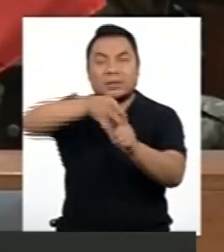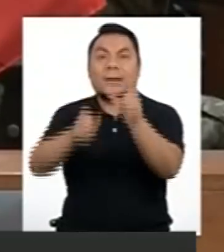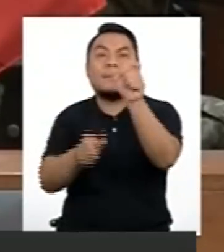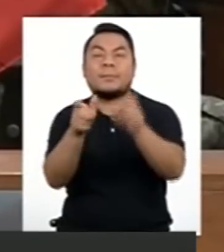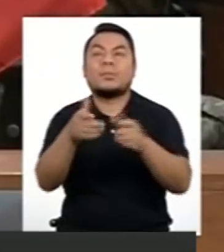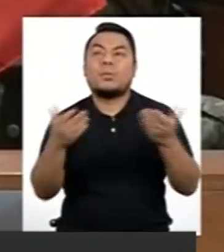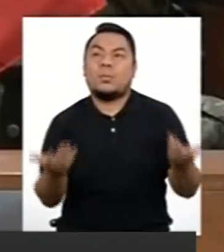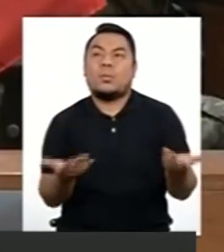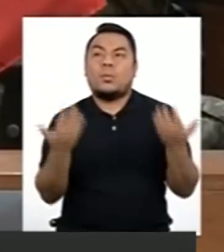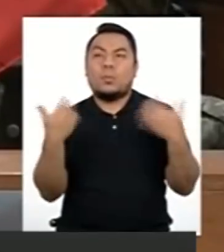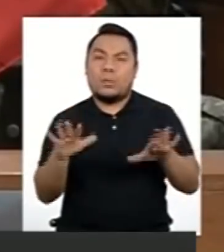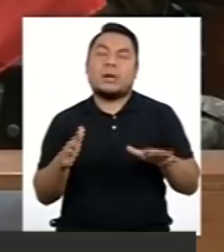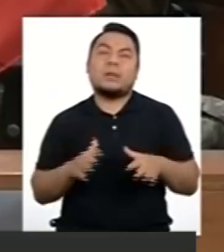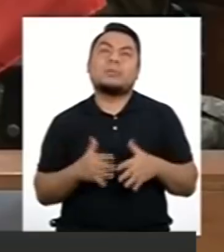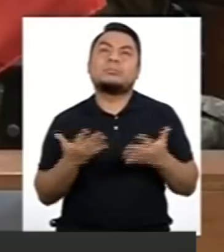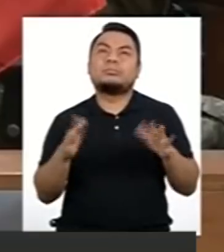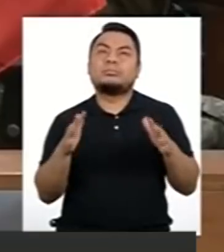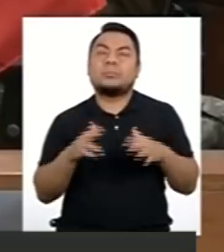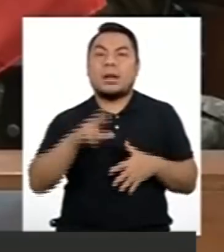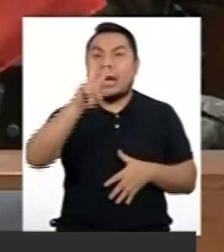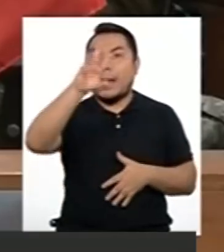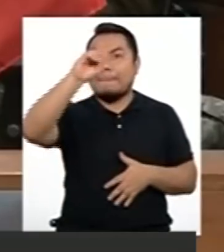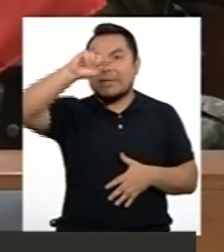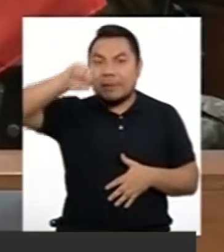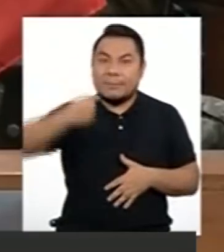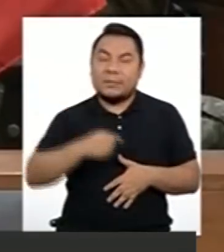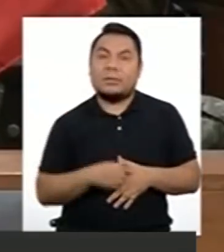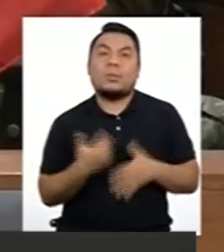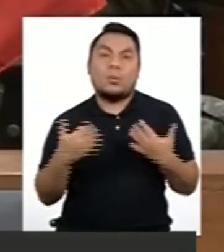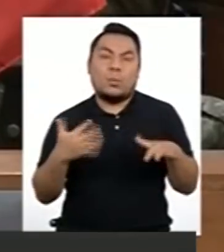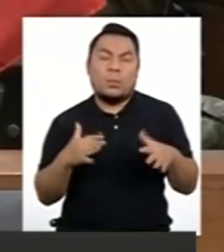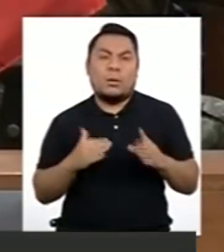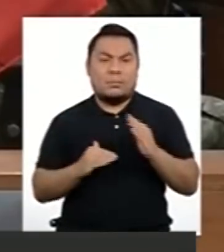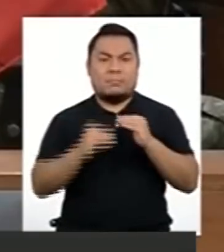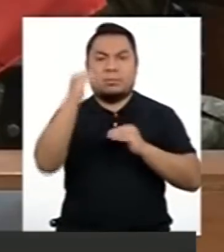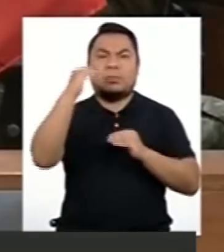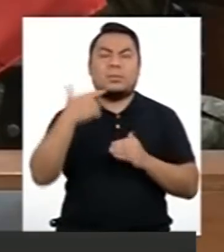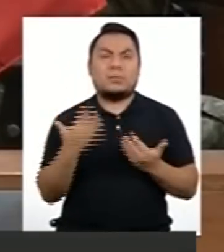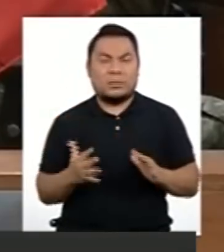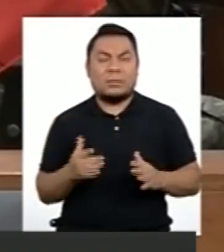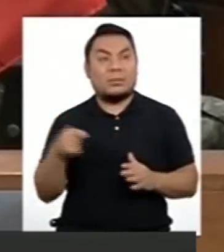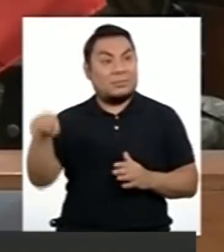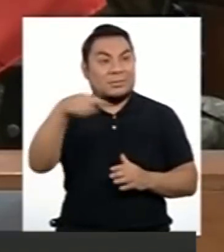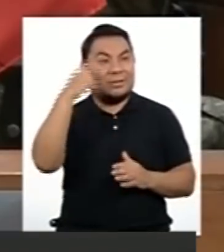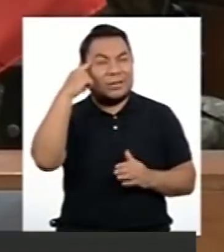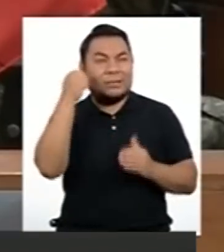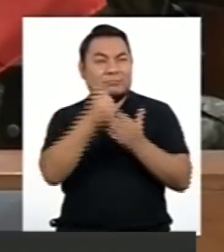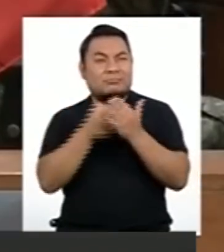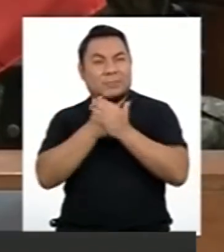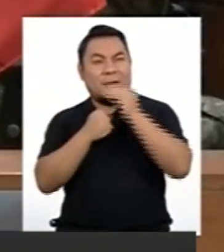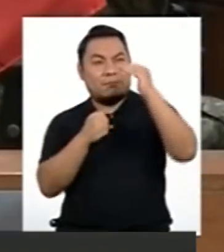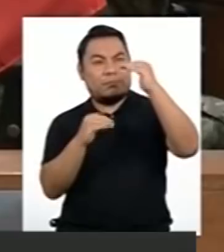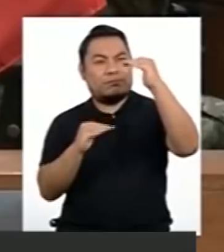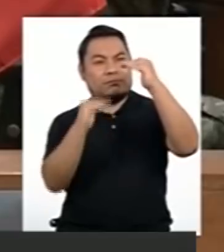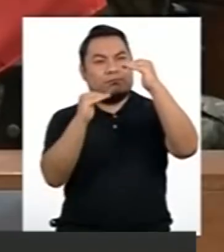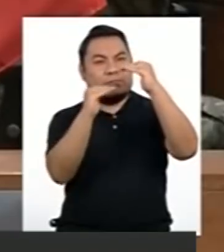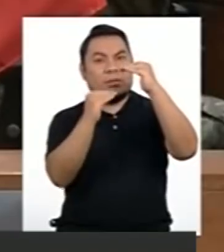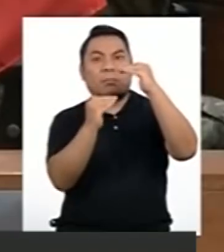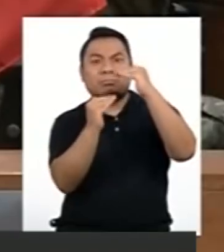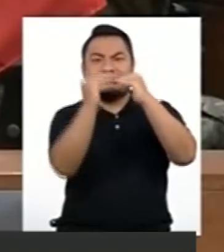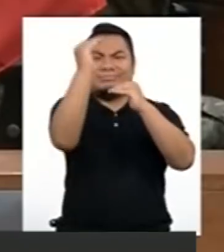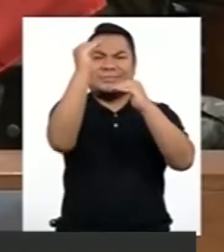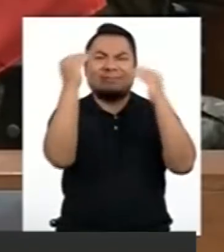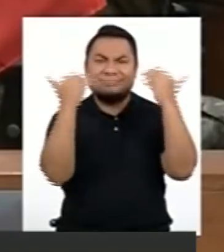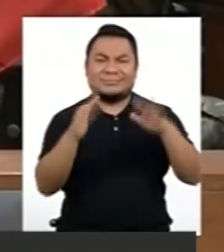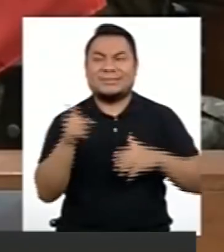personas es ya alrededor de 20.000. Hemos superado incluso la meta que nos habíamos propuesto inicialmente con